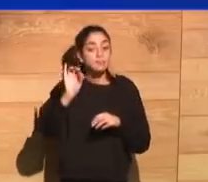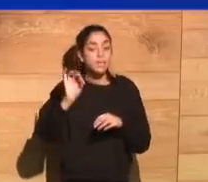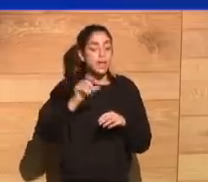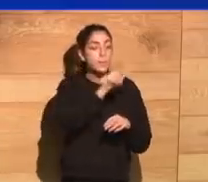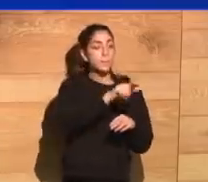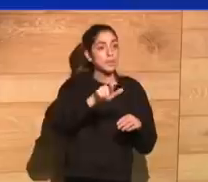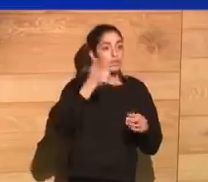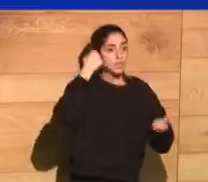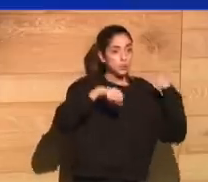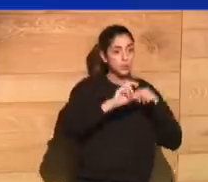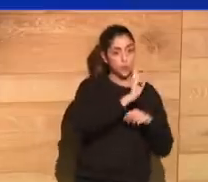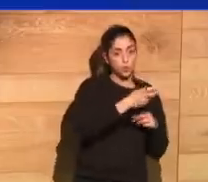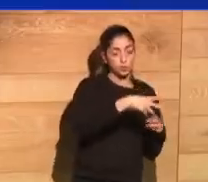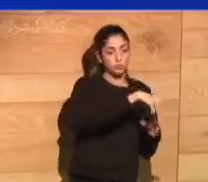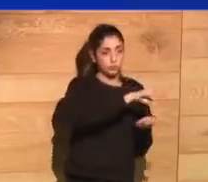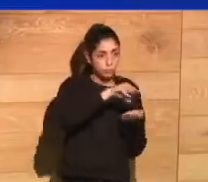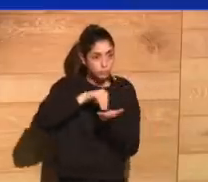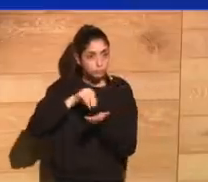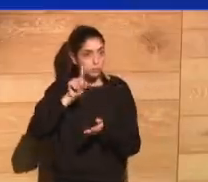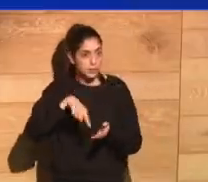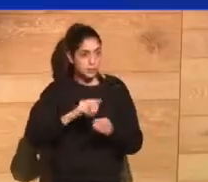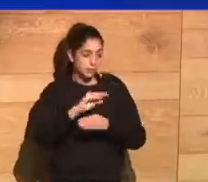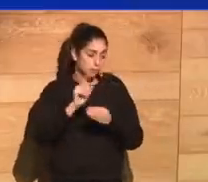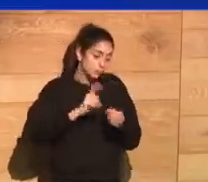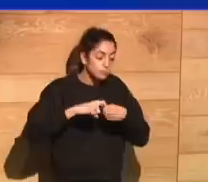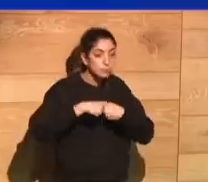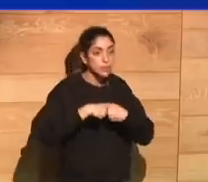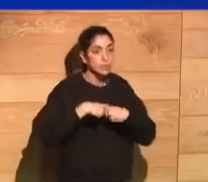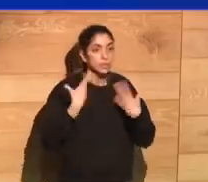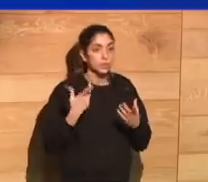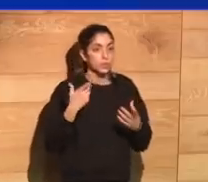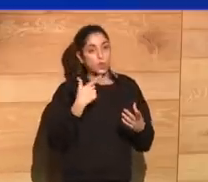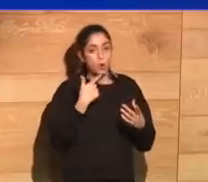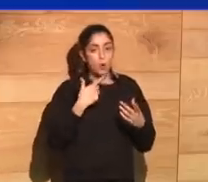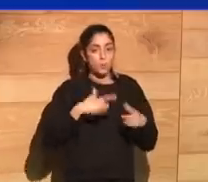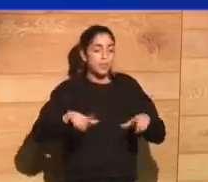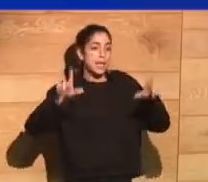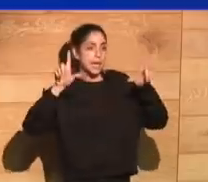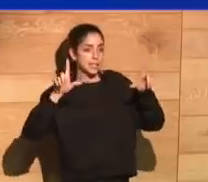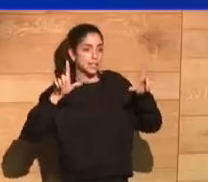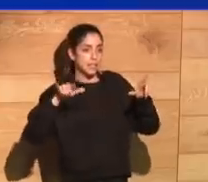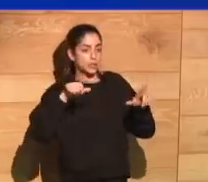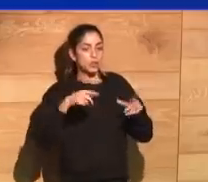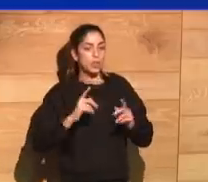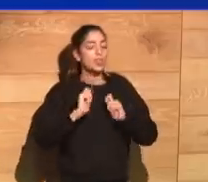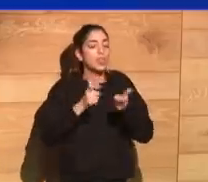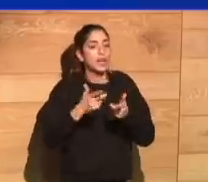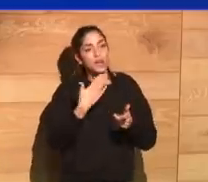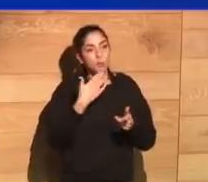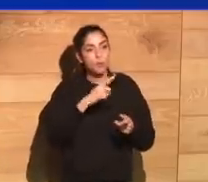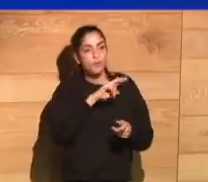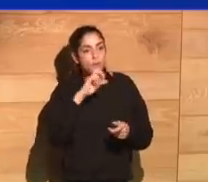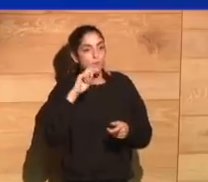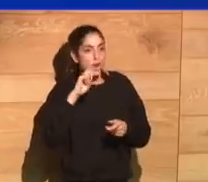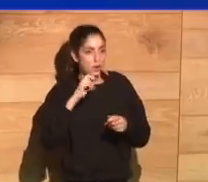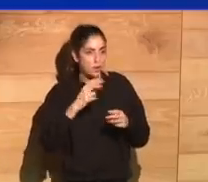prestigiador automático y además un rostro para el cartel. Y es algo que inmediatamente le va a dar un valor superior. Por eso te